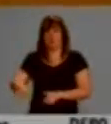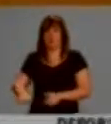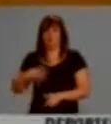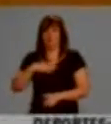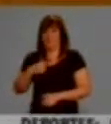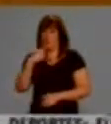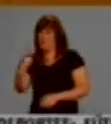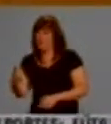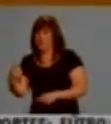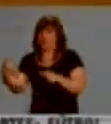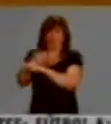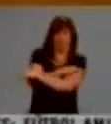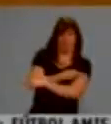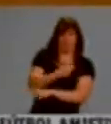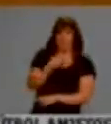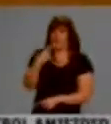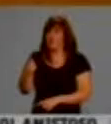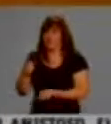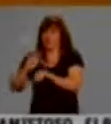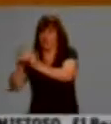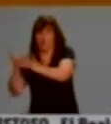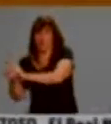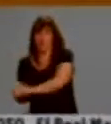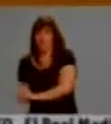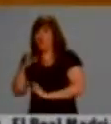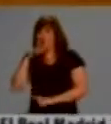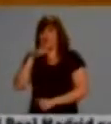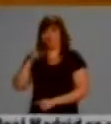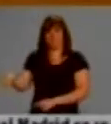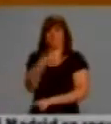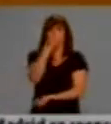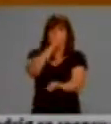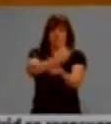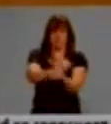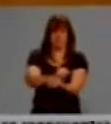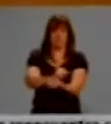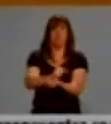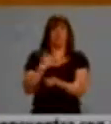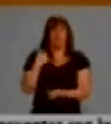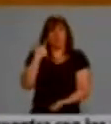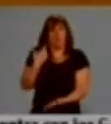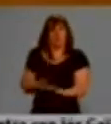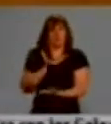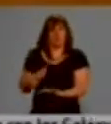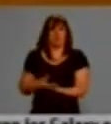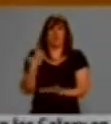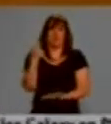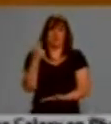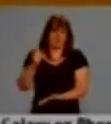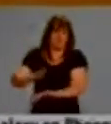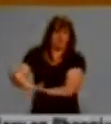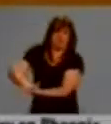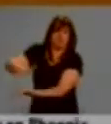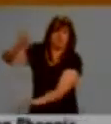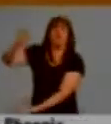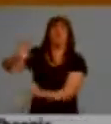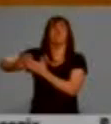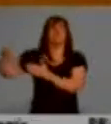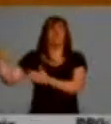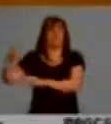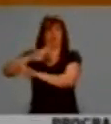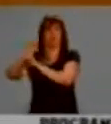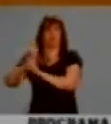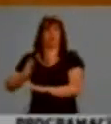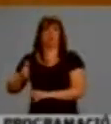persona que está en prisión, que ha demostrado una acumulada cantidad de dinero en el exterior,